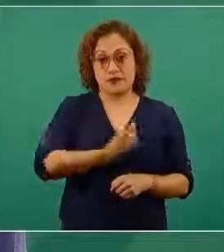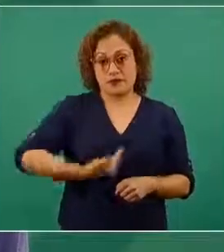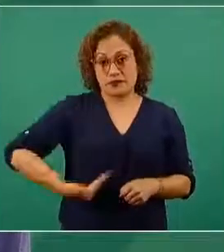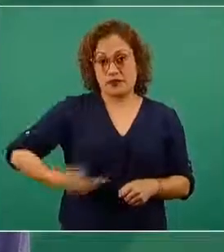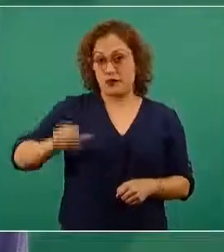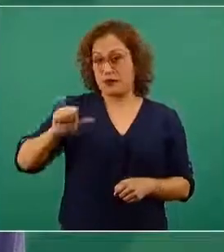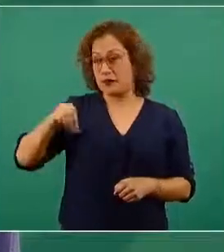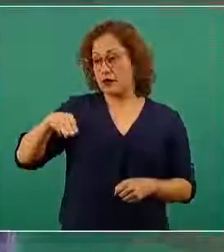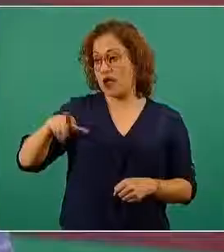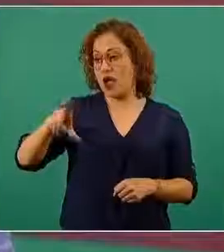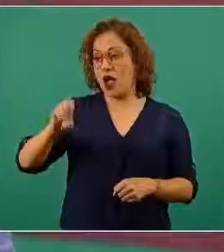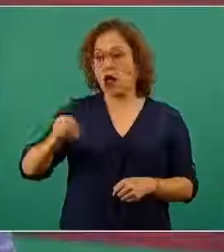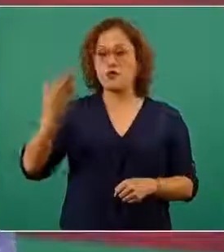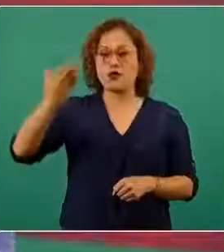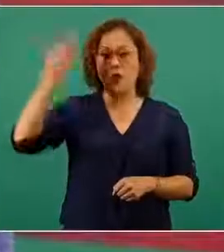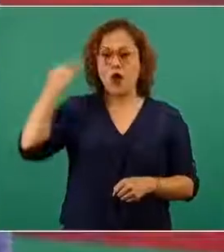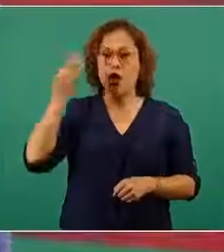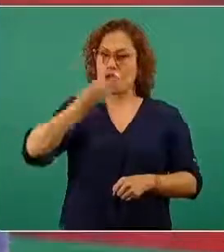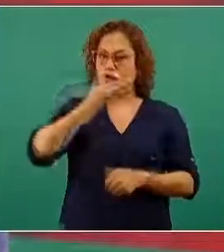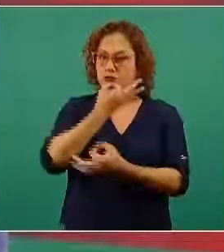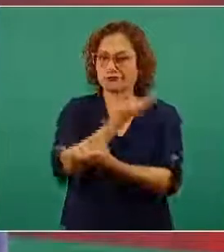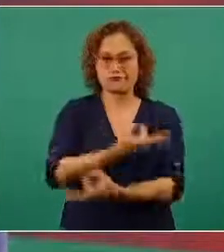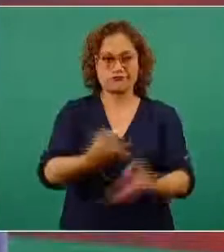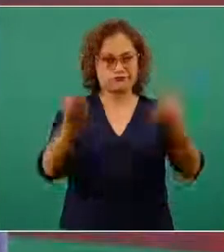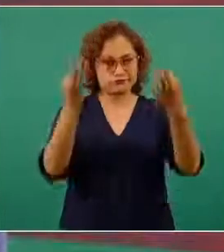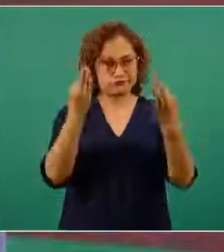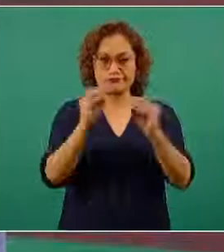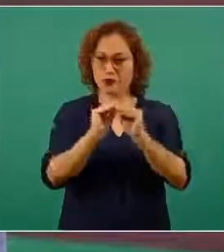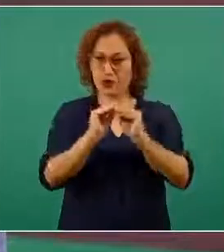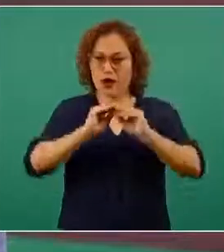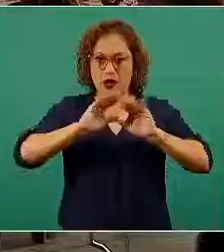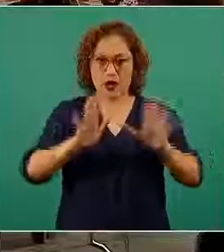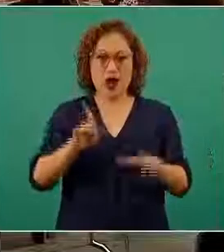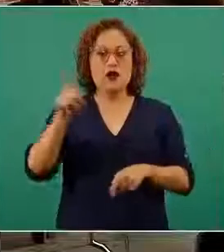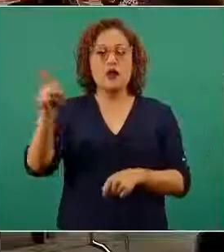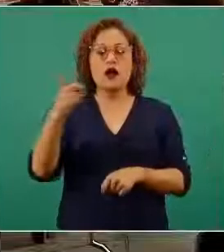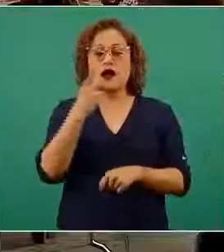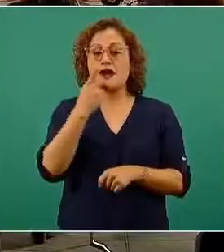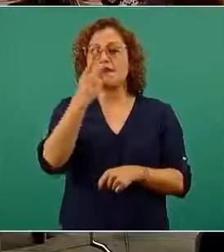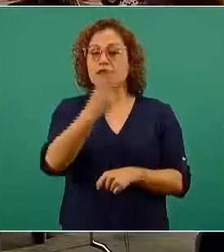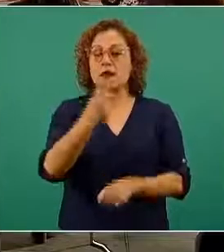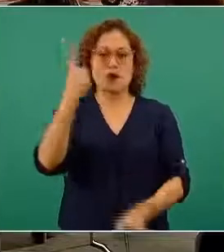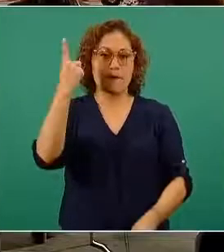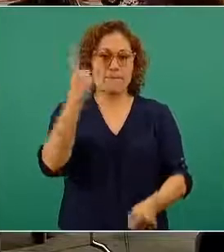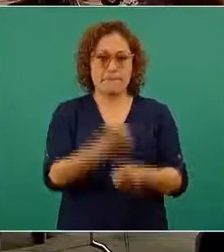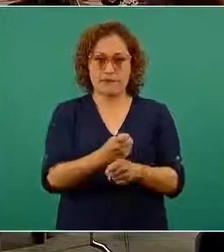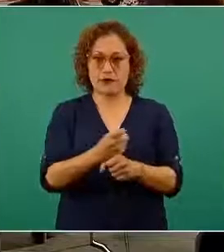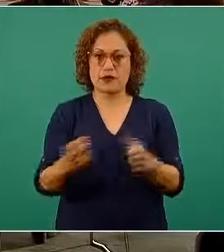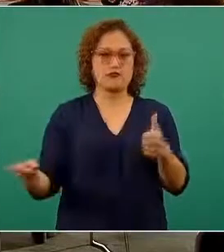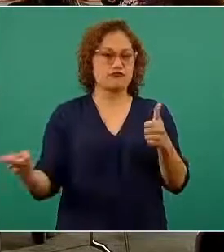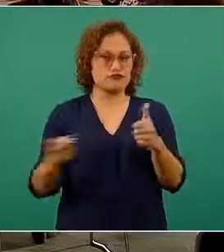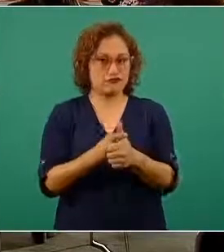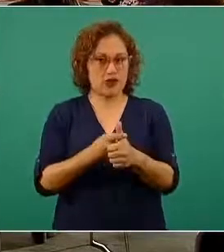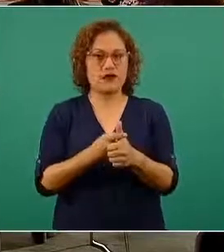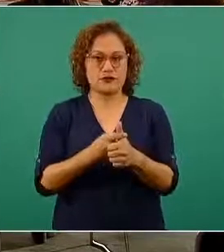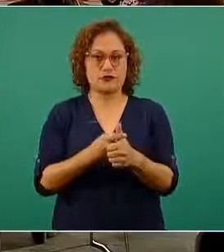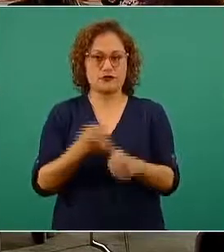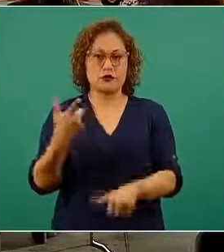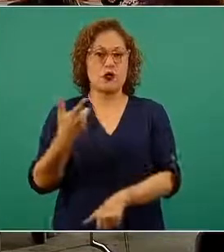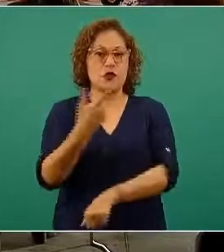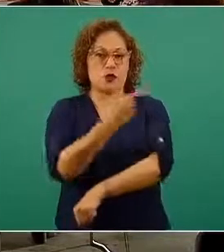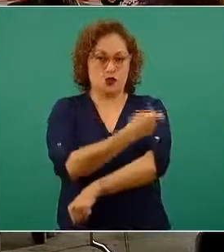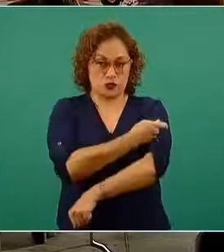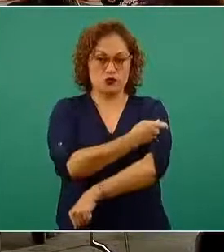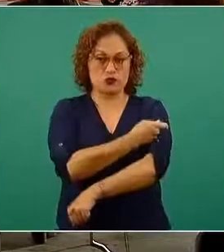fue sumamente enfático al respecto, que empezáramos garantizando la cobertura de vacunación en